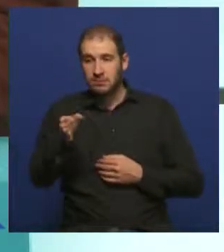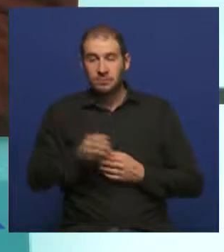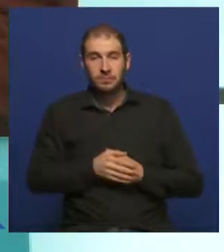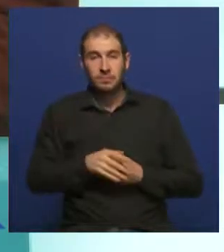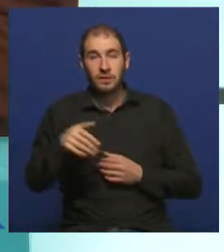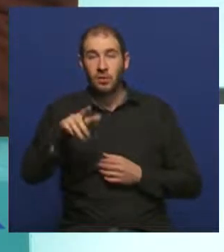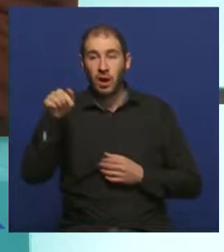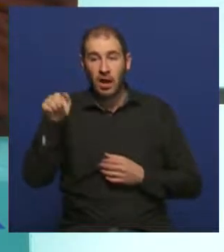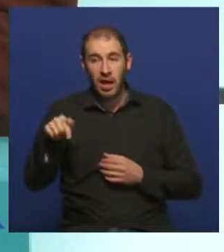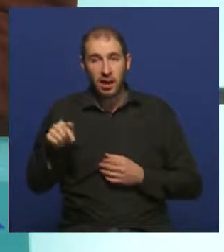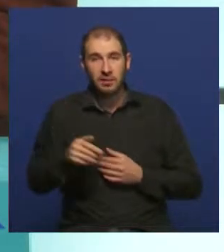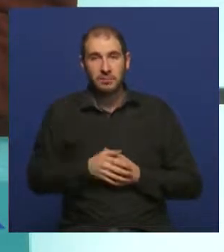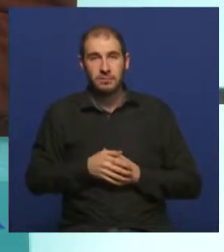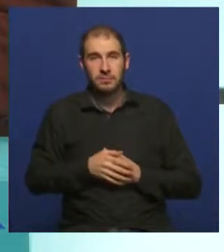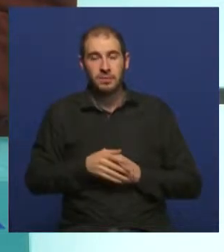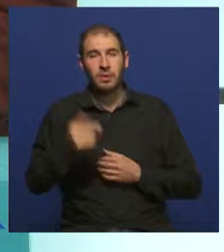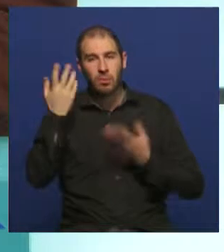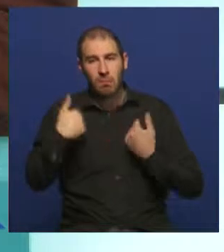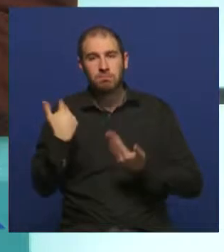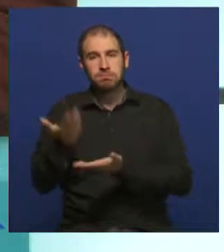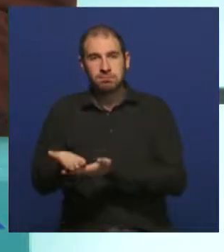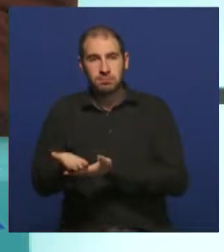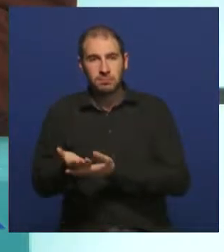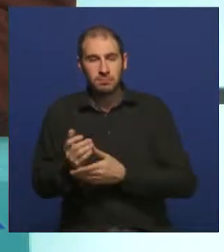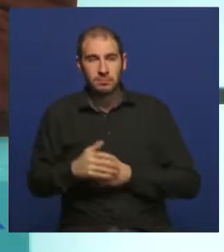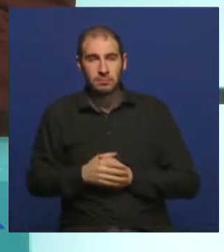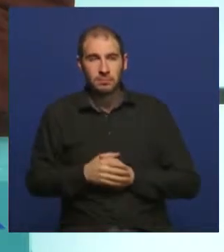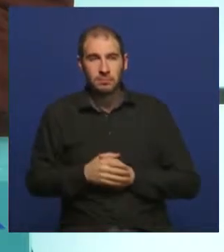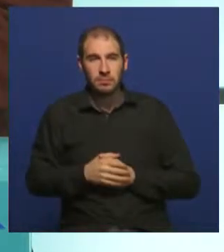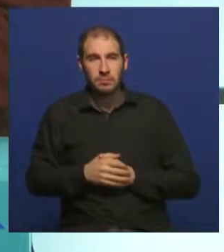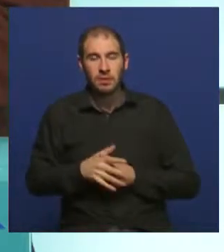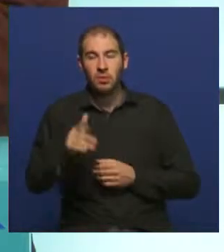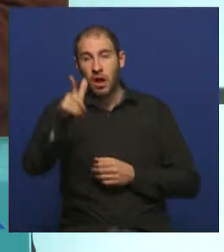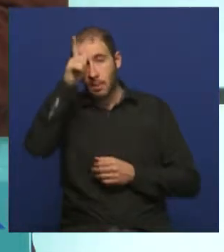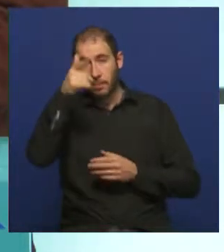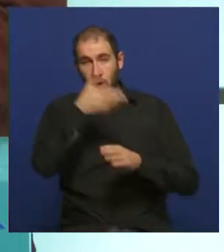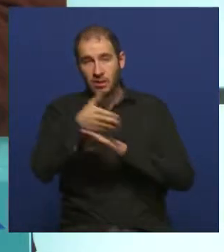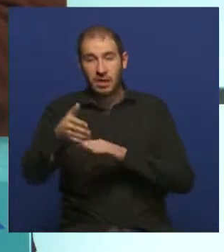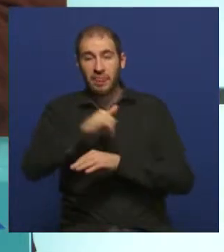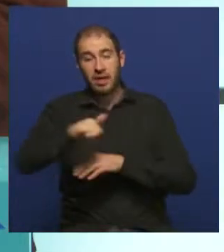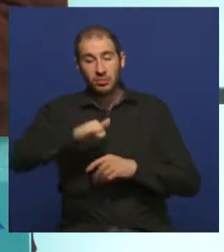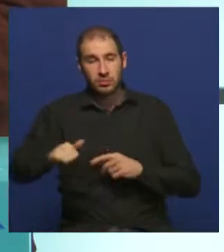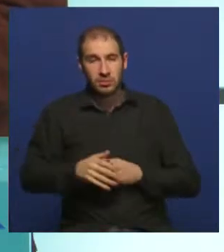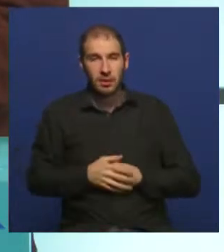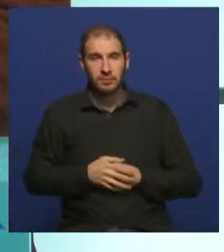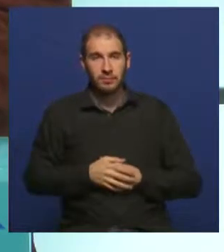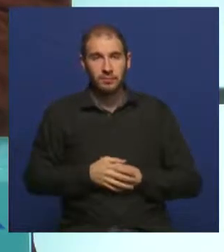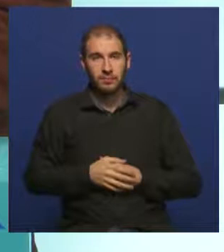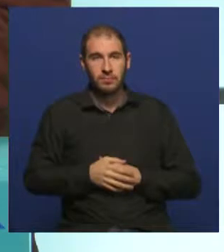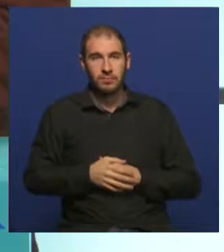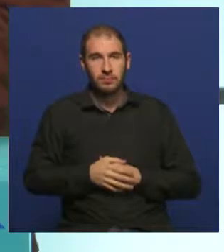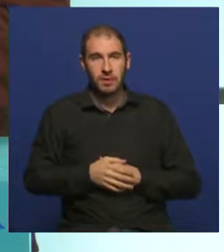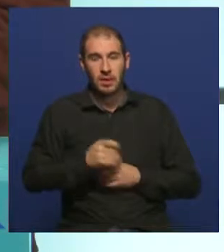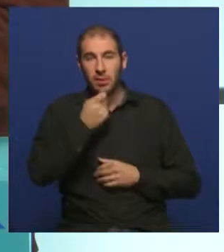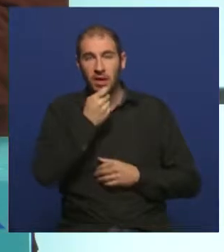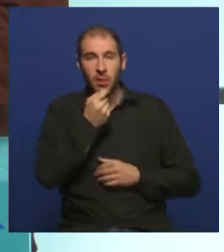Ahí presentaron habeas corpus y en las comisarías presentaron denuncias. Claro. Pongámonos